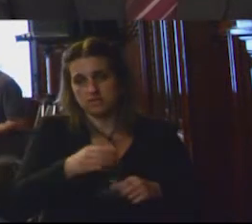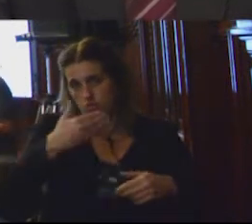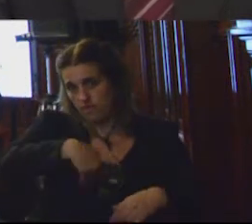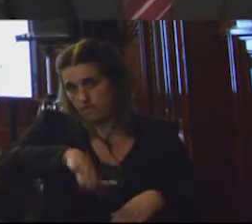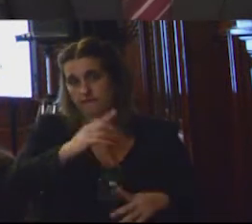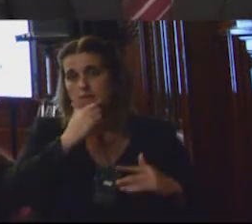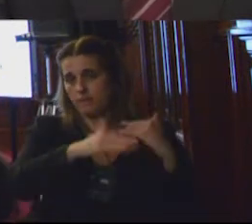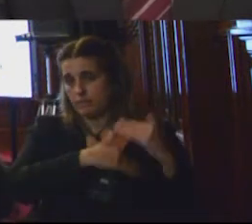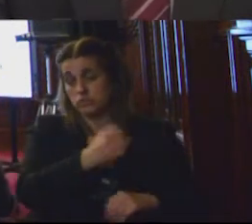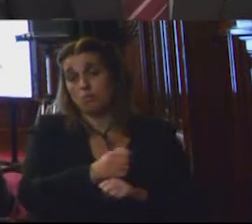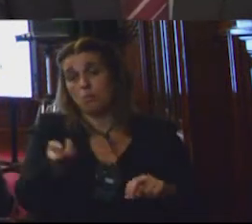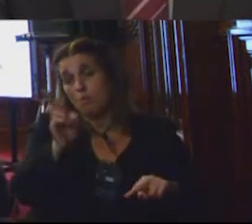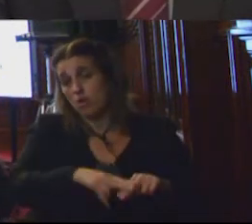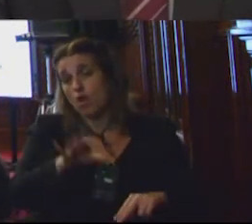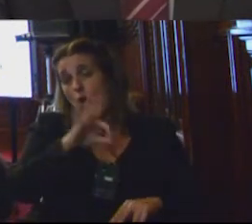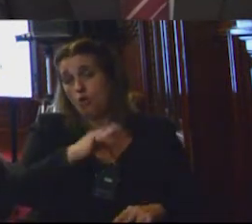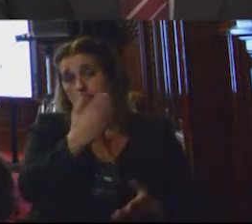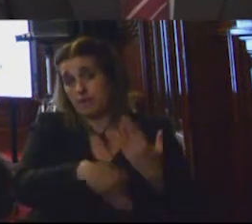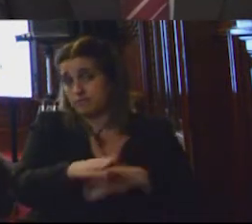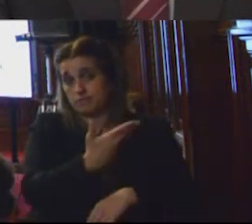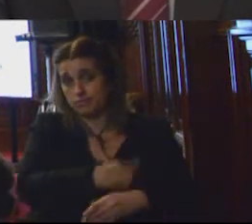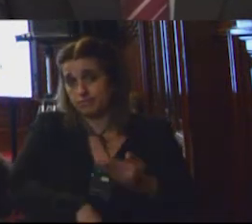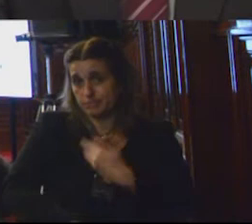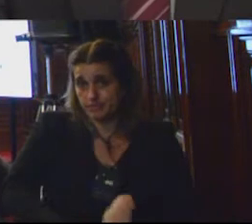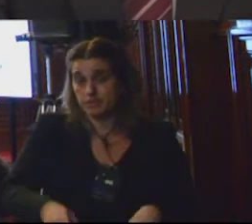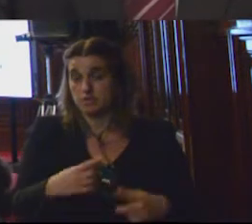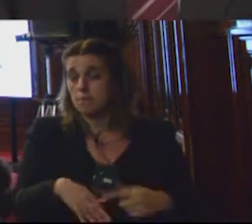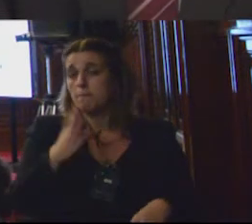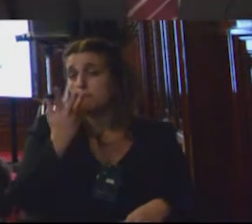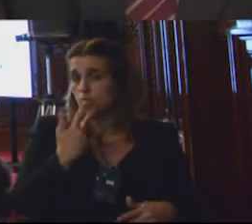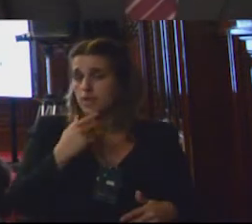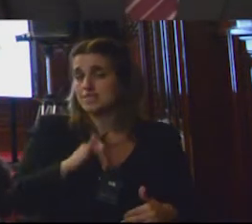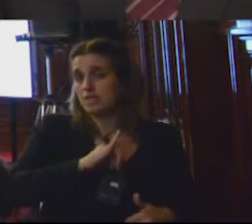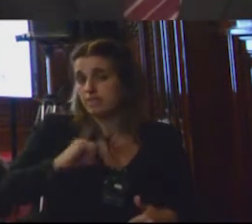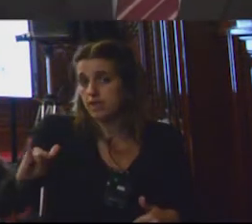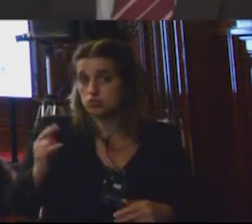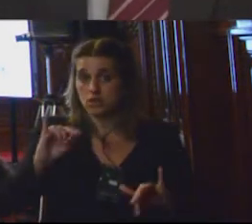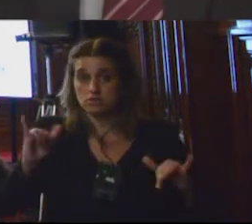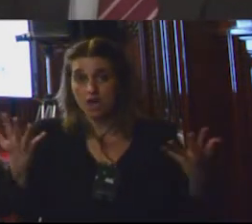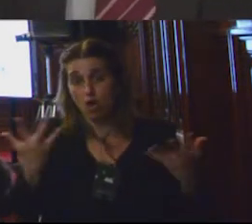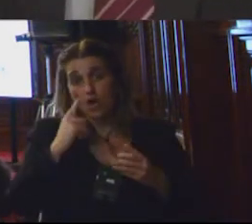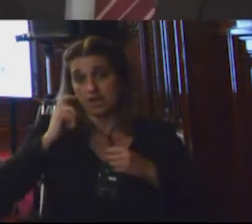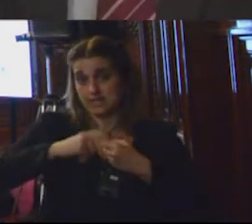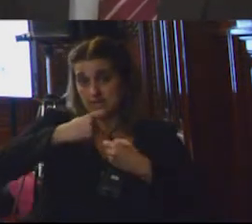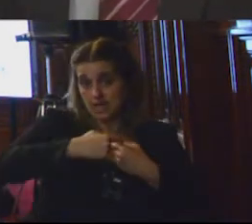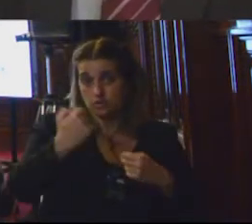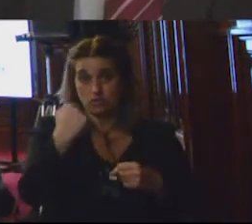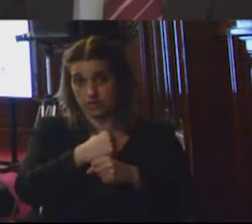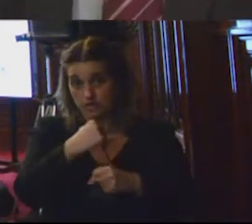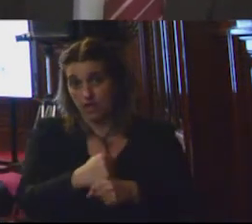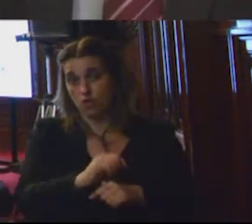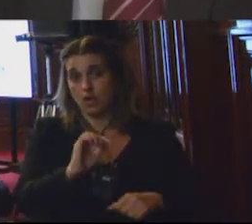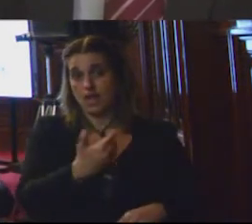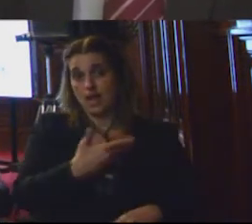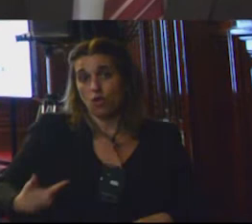proceso. Me gustaría concluir haciendo la denuncia al sindicato de los trabajadores al